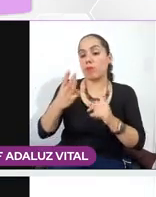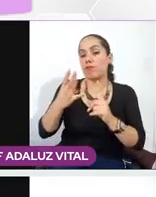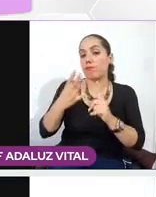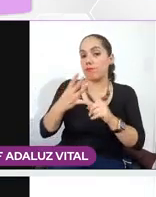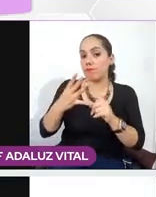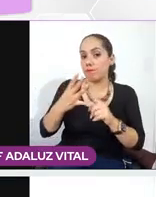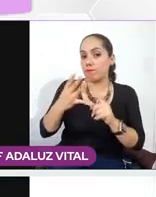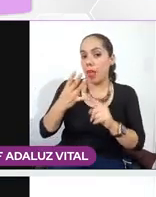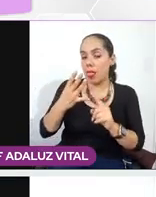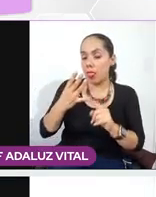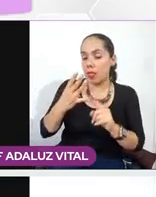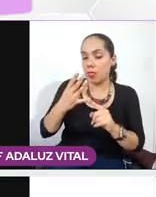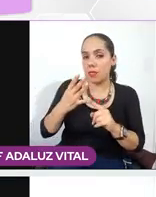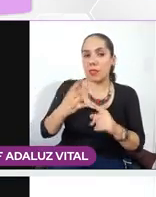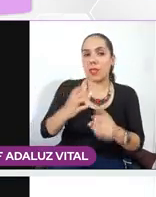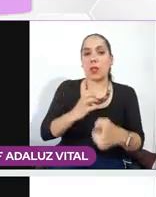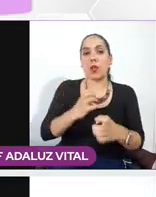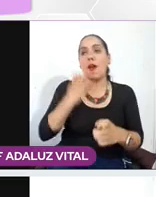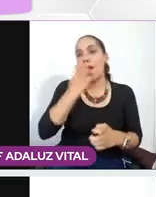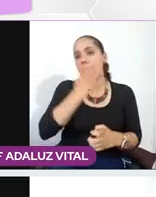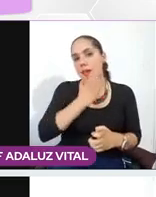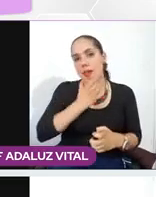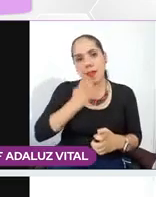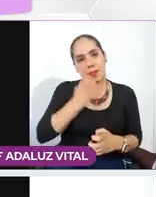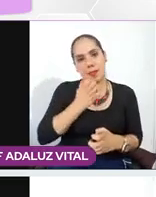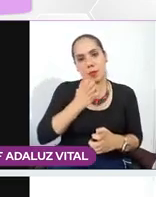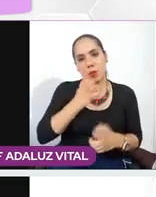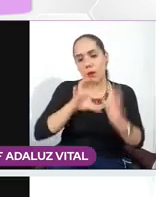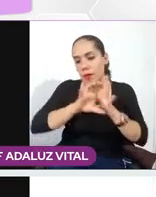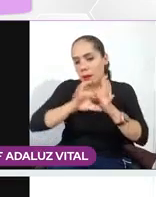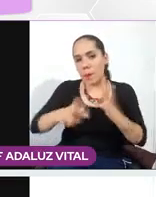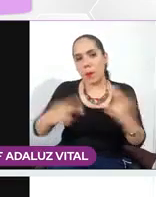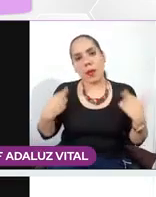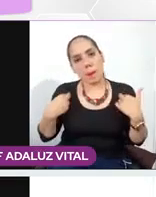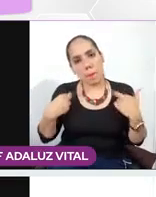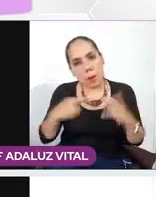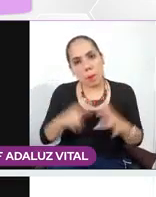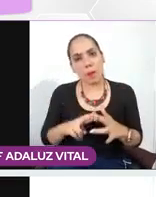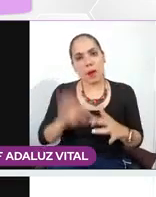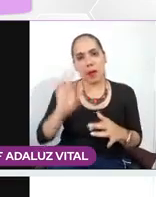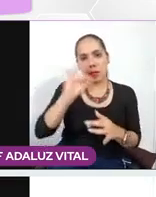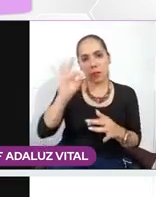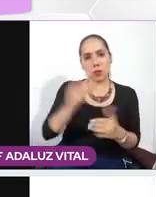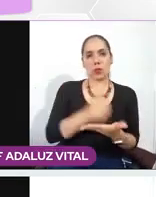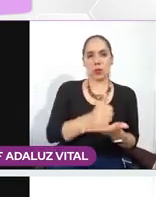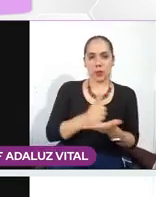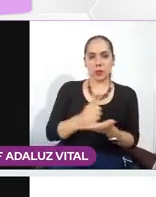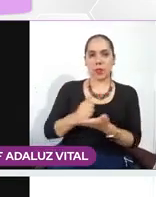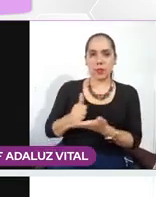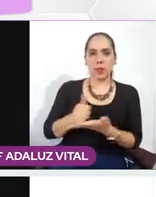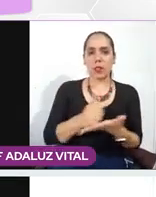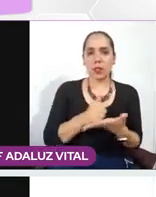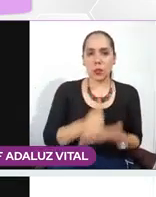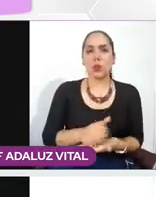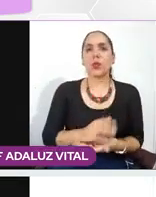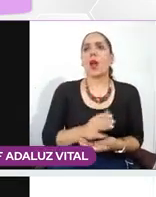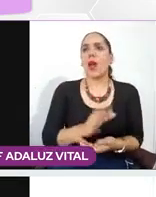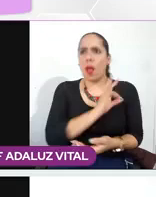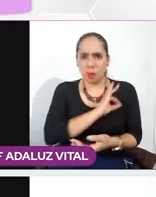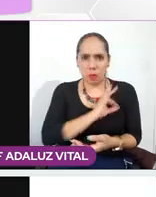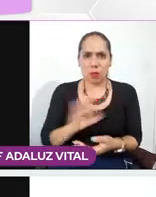empático o que sea más empático que los demás y que te pueda ayudar a entender, ¿no? A visualizar. Ahorita casi la mayor parte de